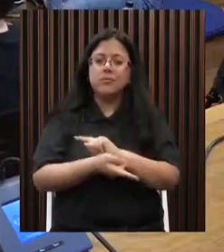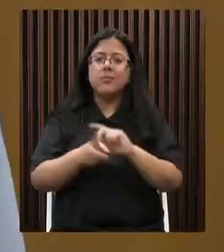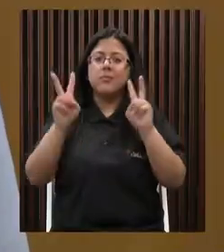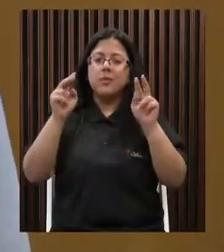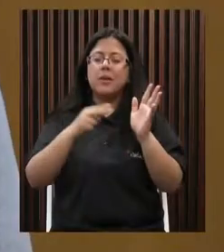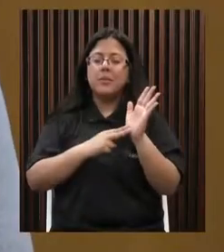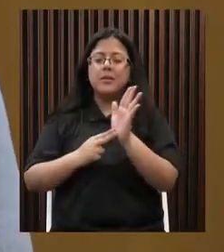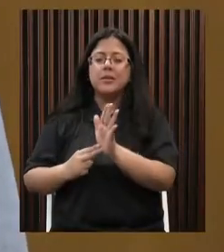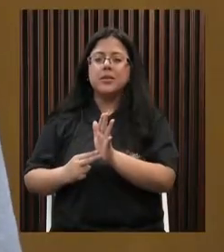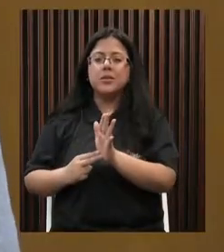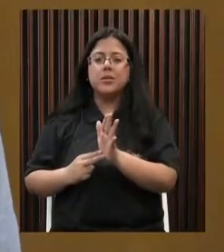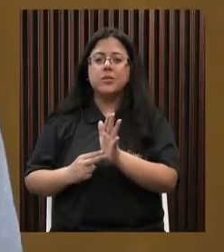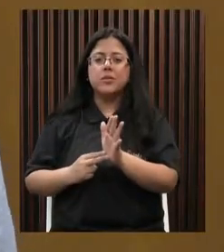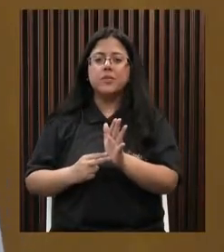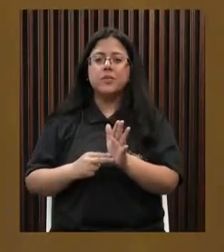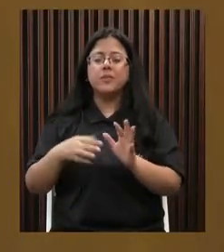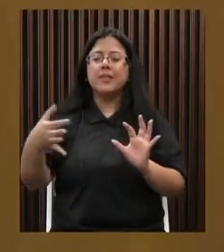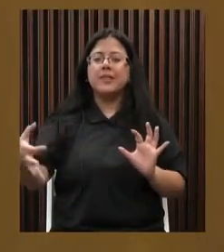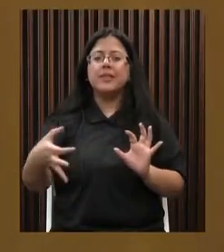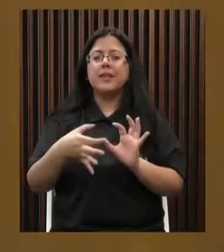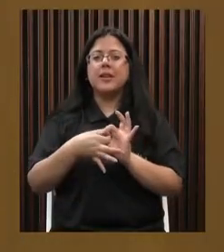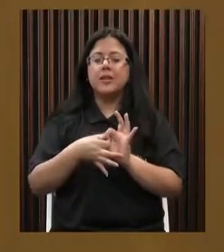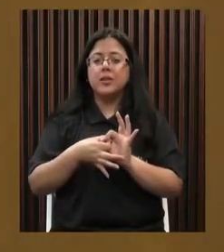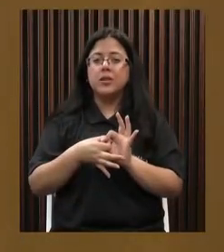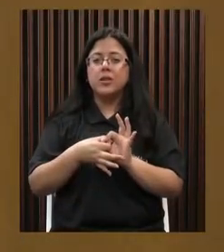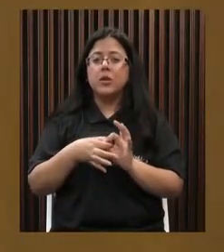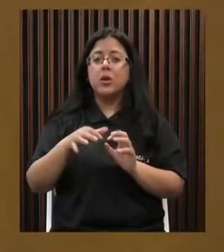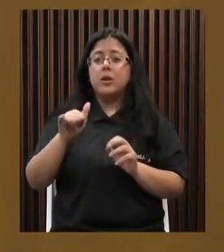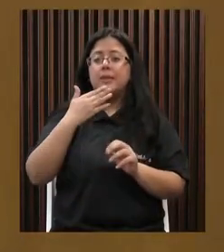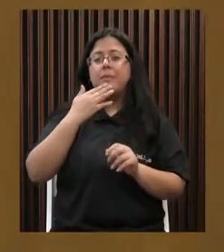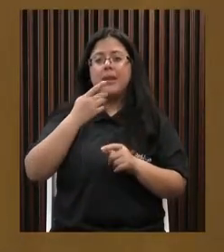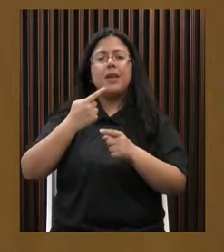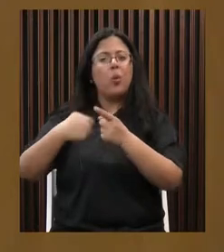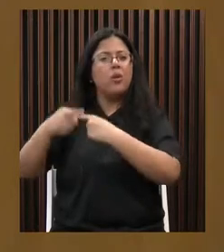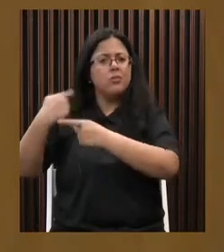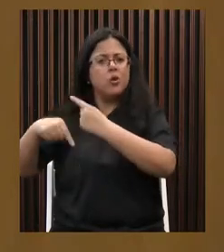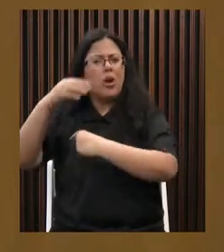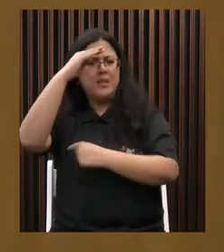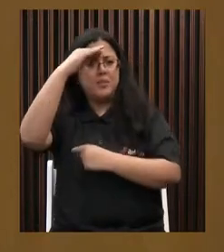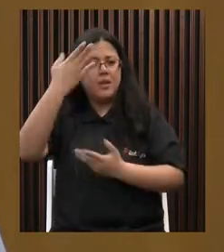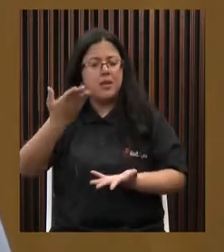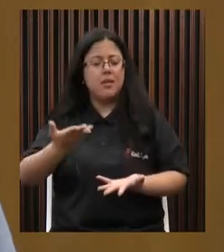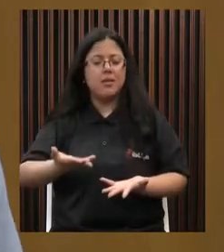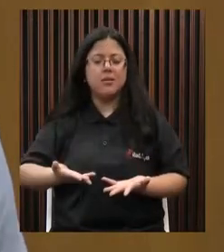esta presentación, tiene que ver, bueno, es una anécdota en realidad,